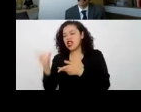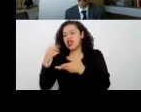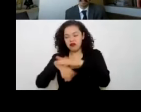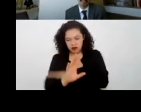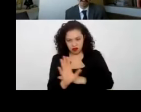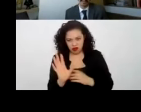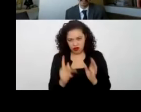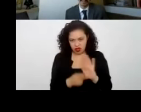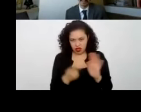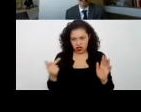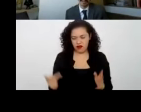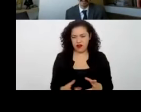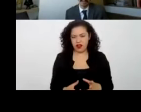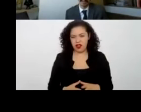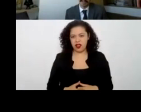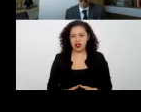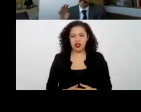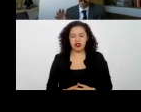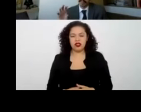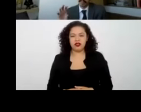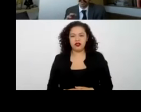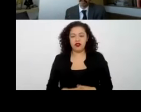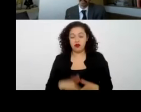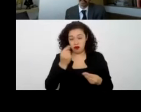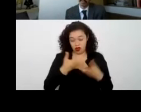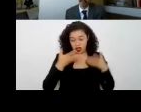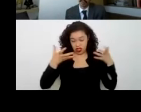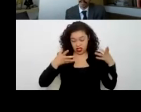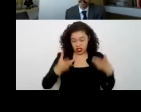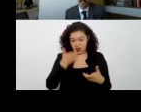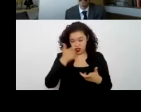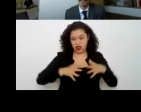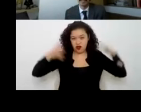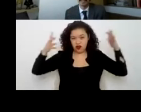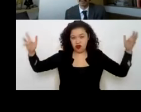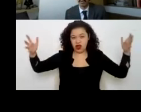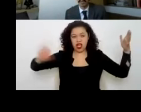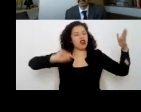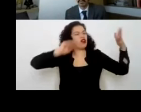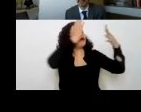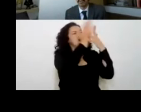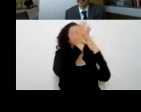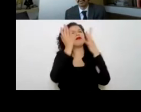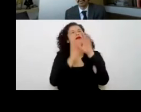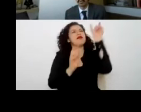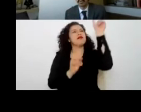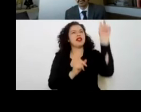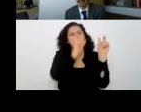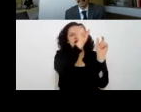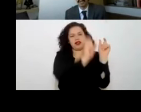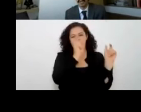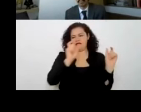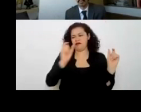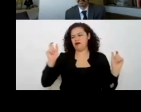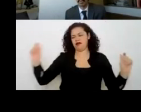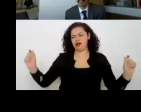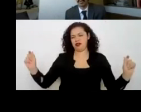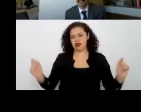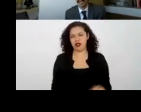fraccionar cantidades fuertes en varios montos menores. Y todo esto con